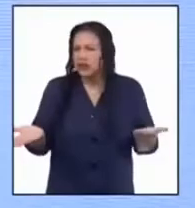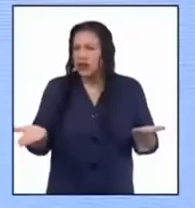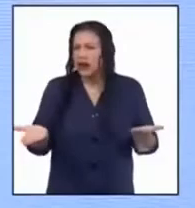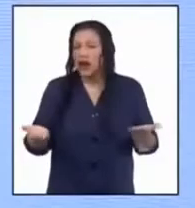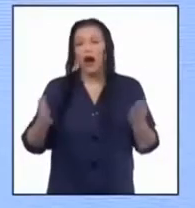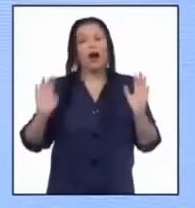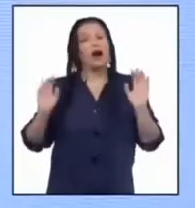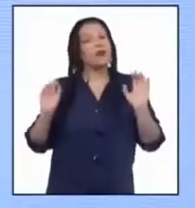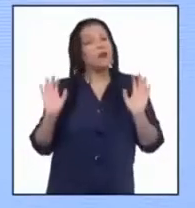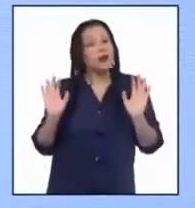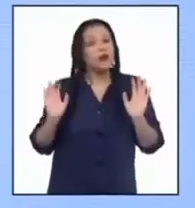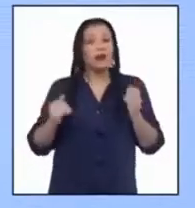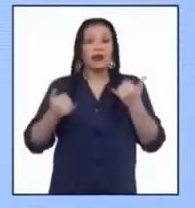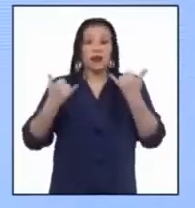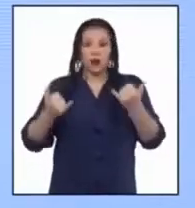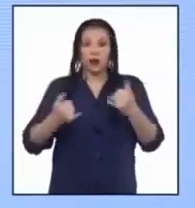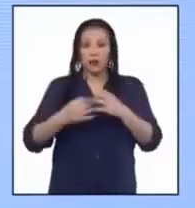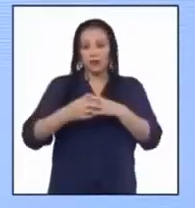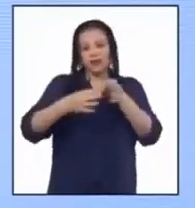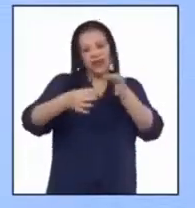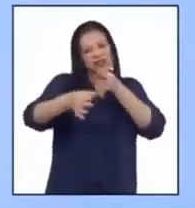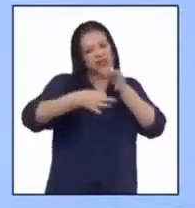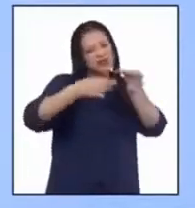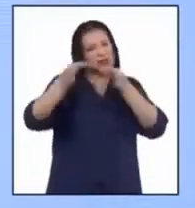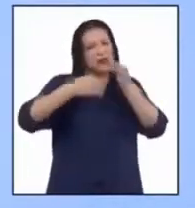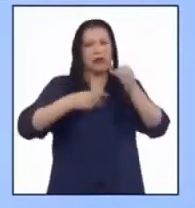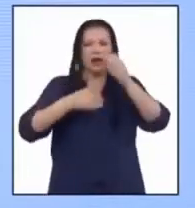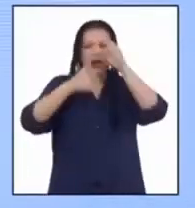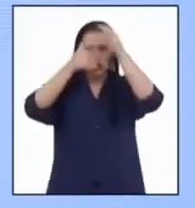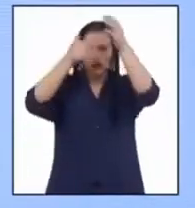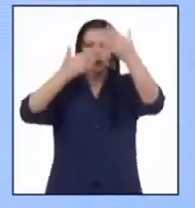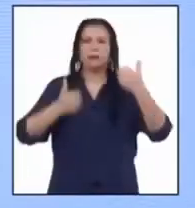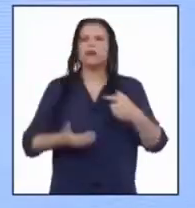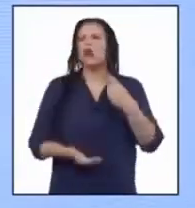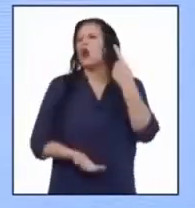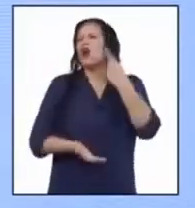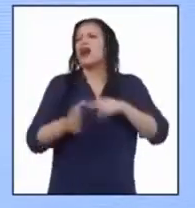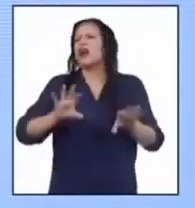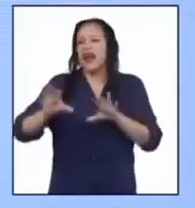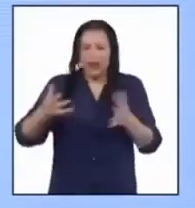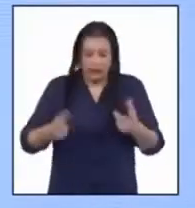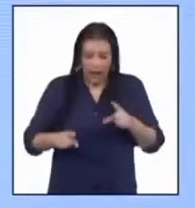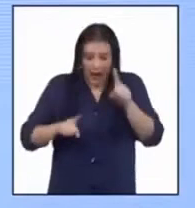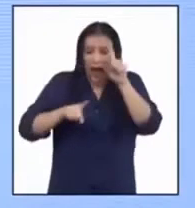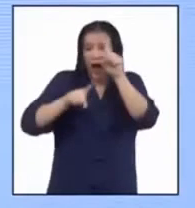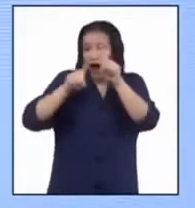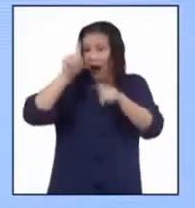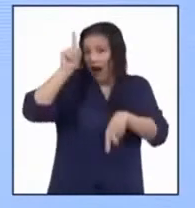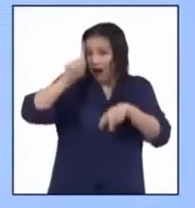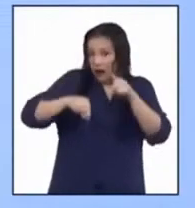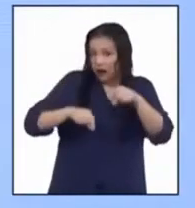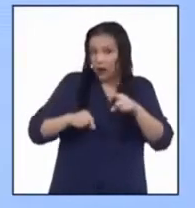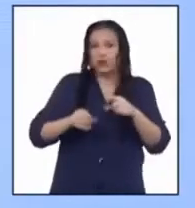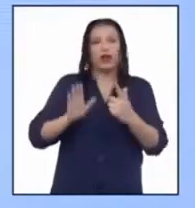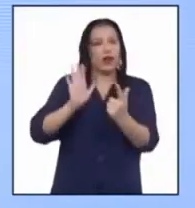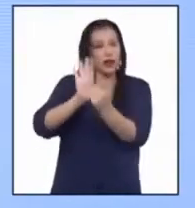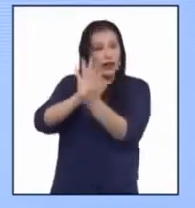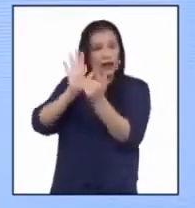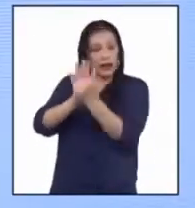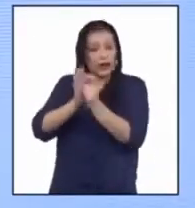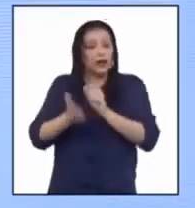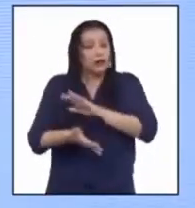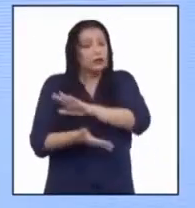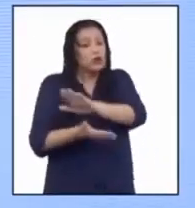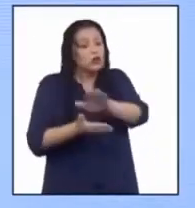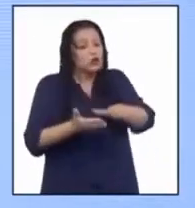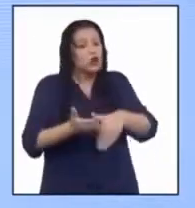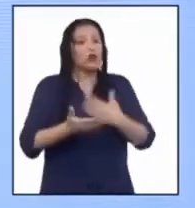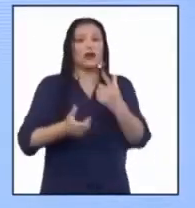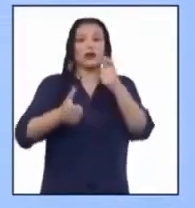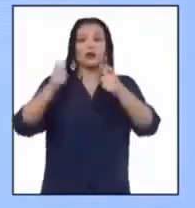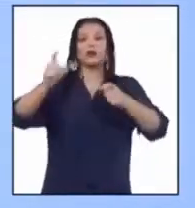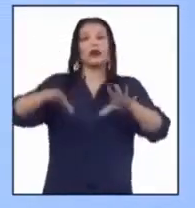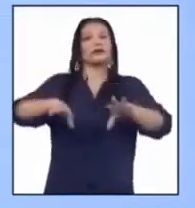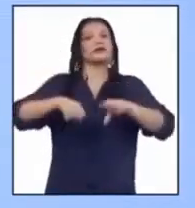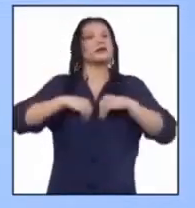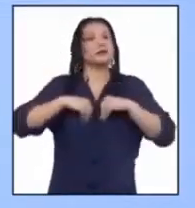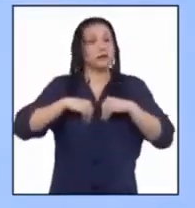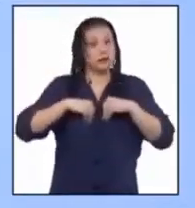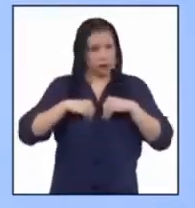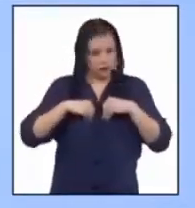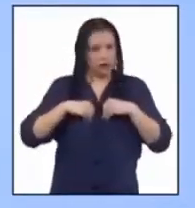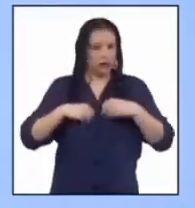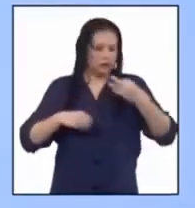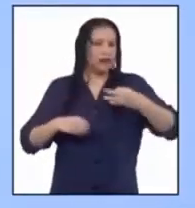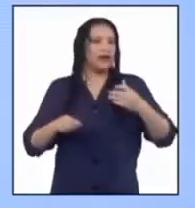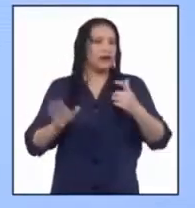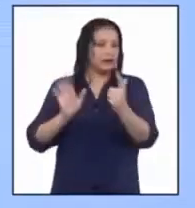Bueno, que vamos a definir qué es lo que hace que algo sea legal y que todos lo aceptemos como legal. Y también vamos